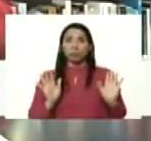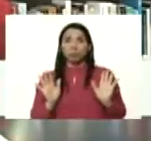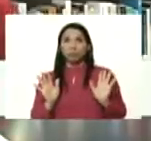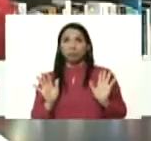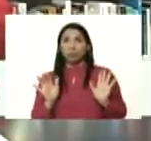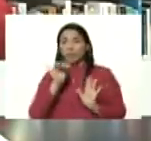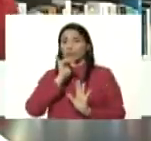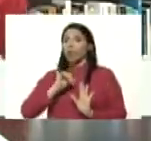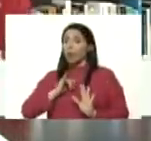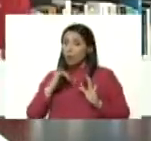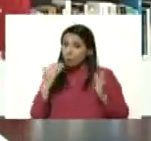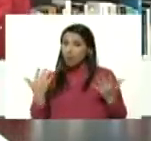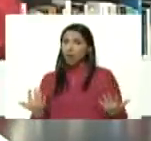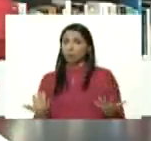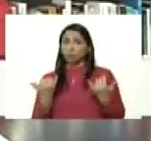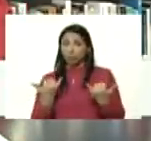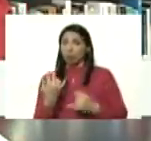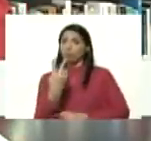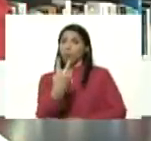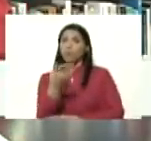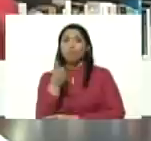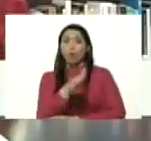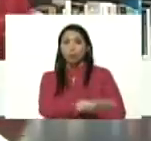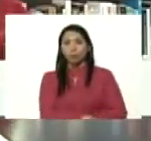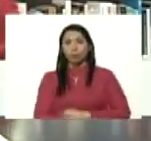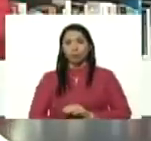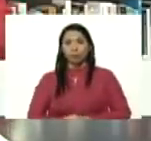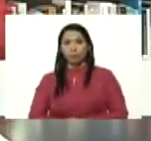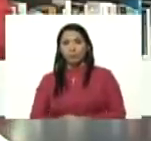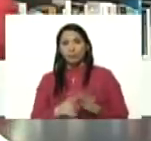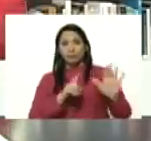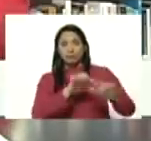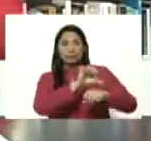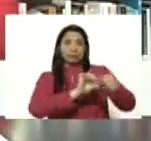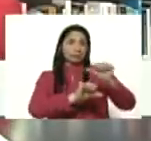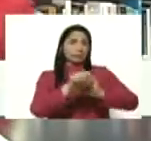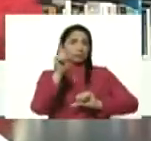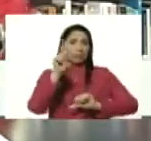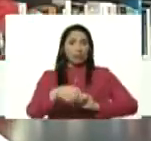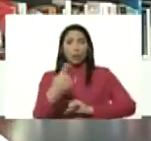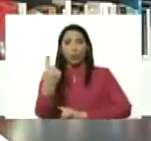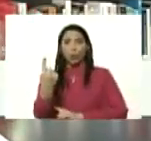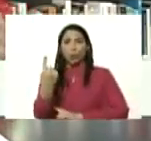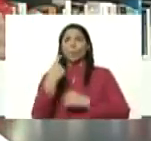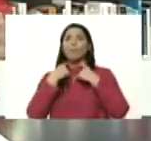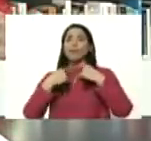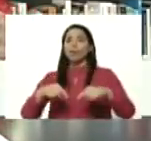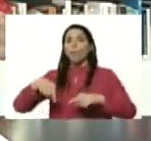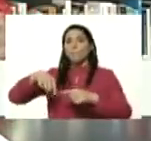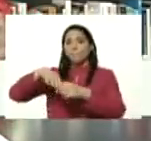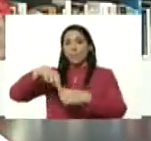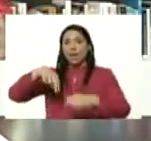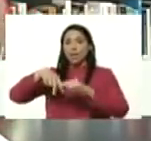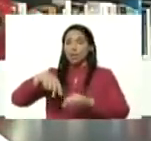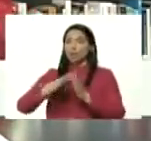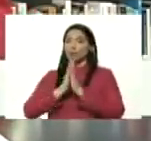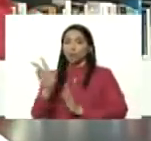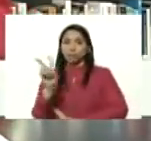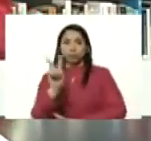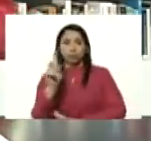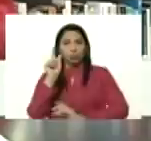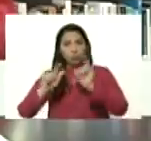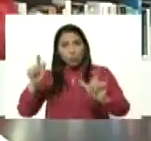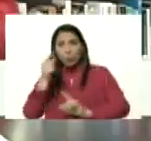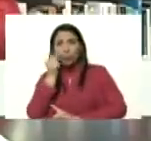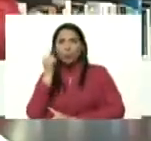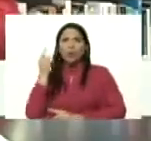Me informan en esta hora que hay 2 muertos. 6 heridos, incluyendo uno que perdió las piernas. Venezolanos,